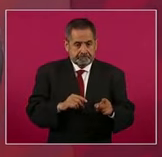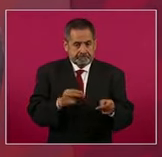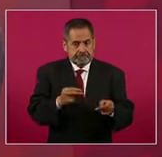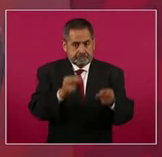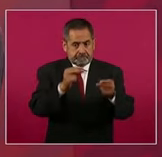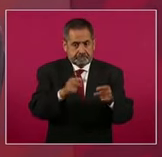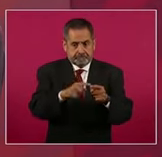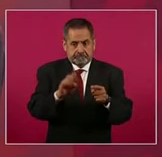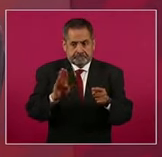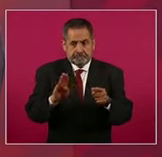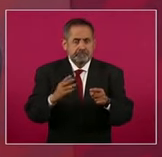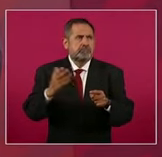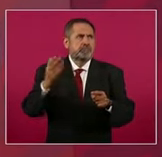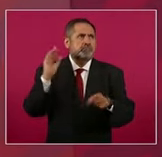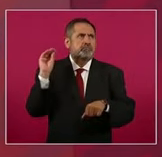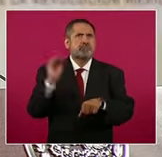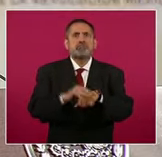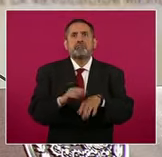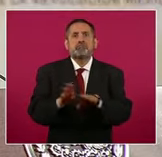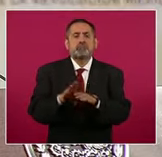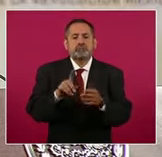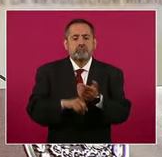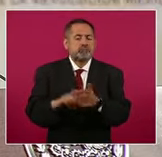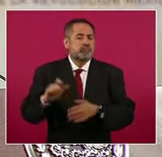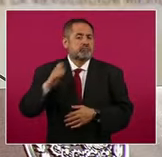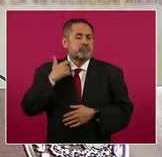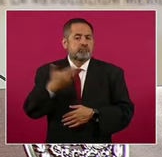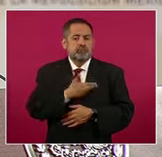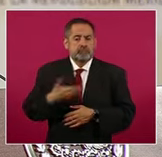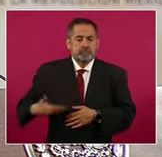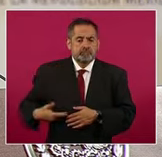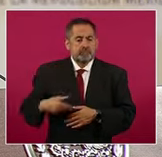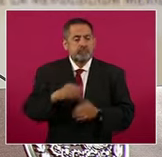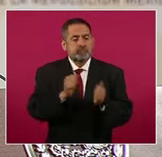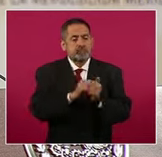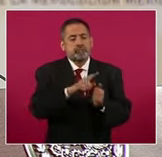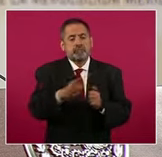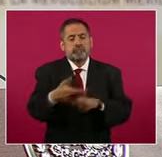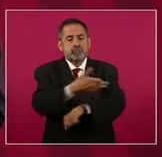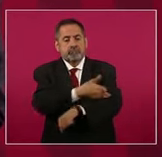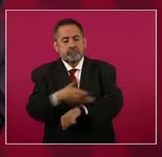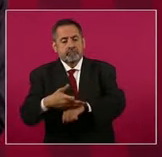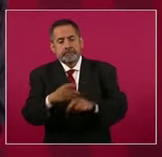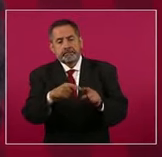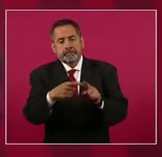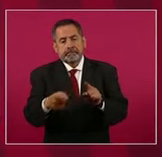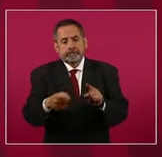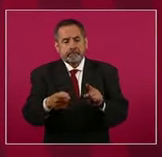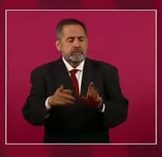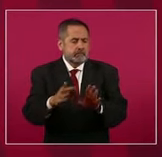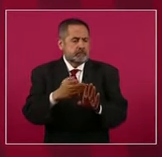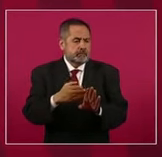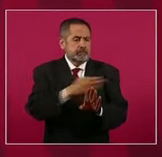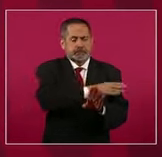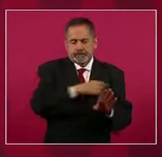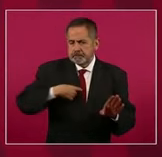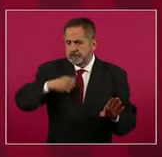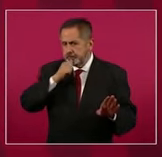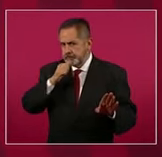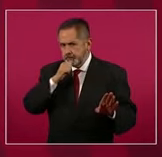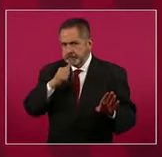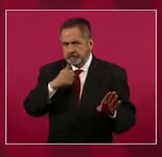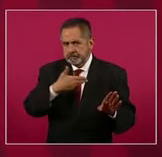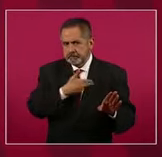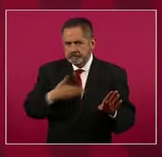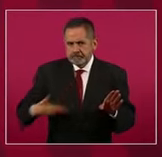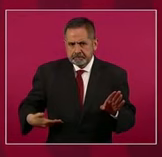fue constituida por el expresidente y familiares antes de que el expresidente